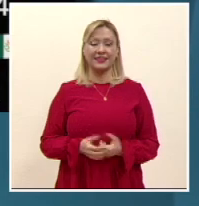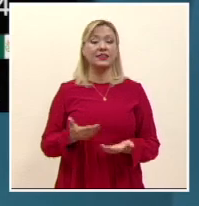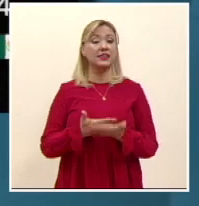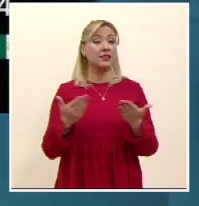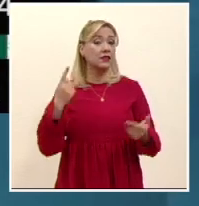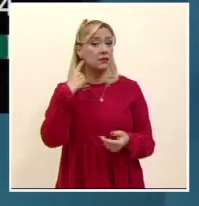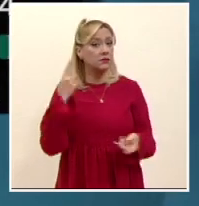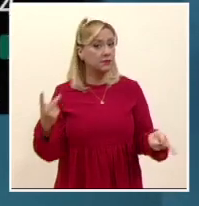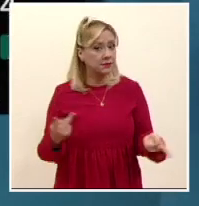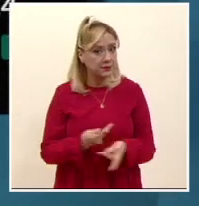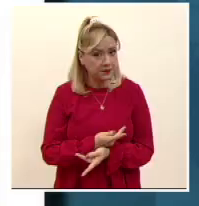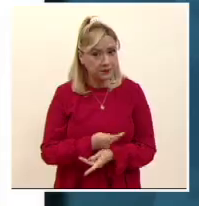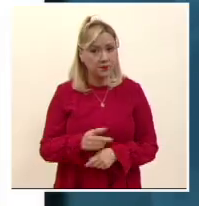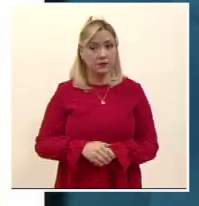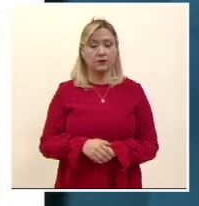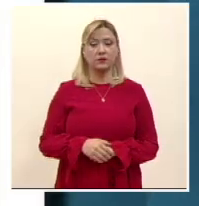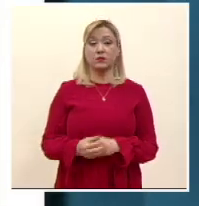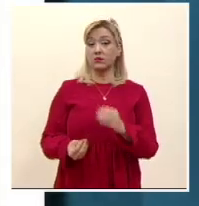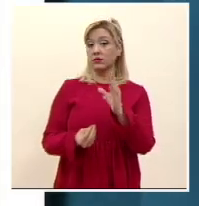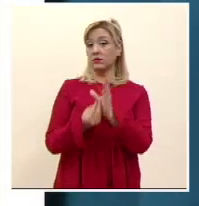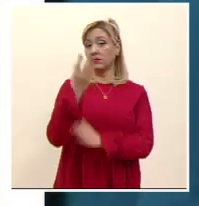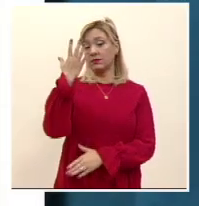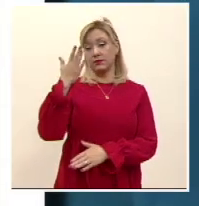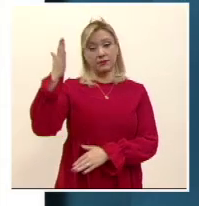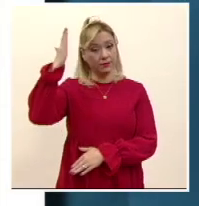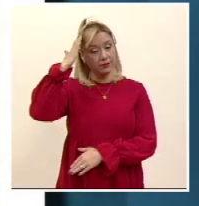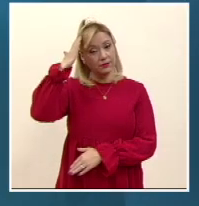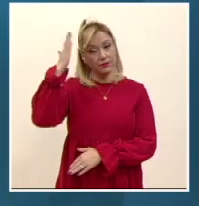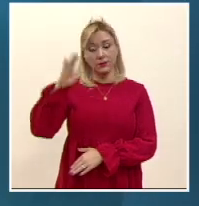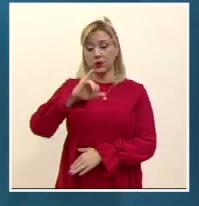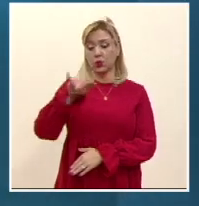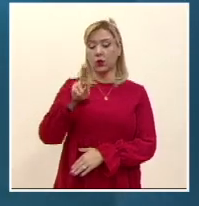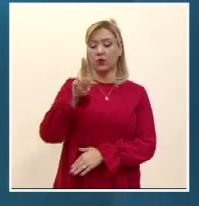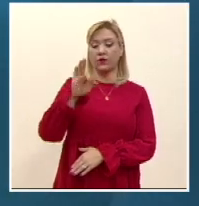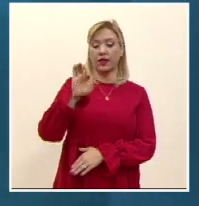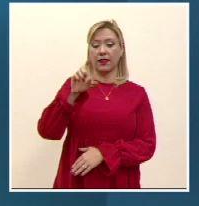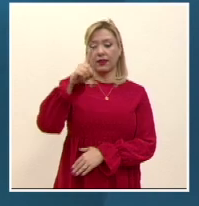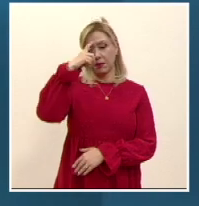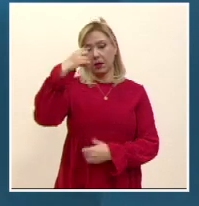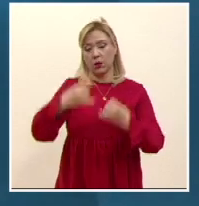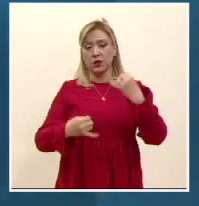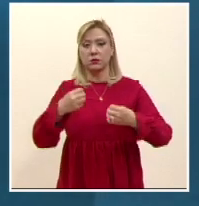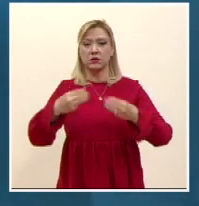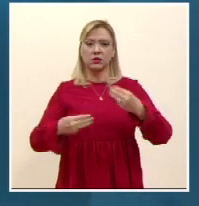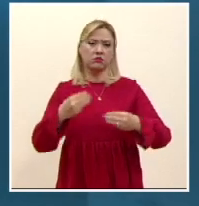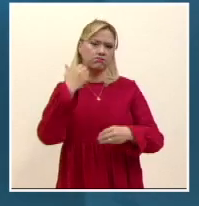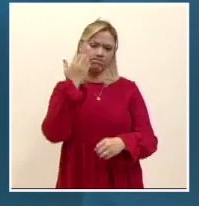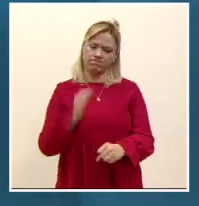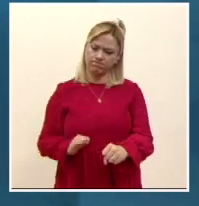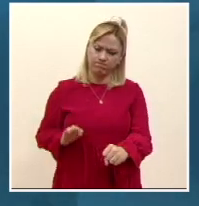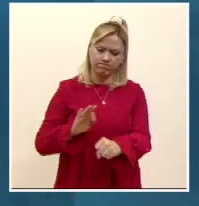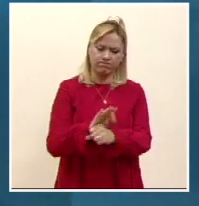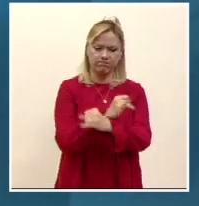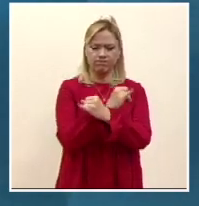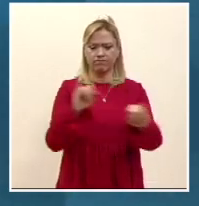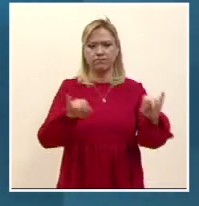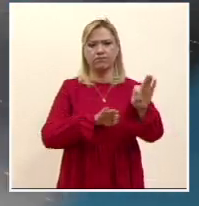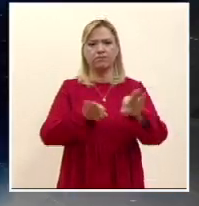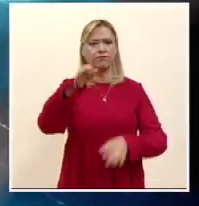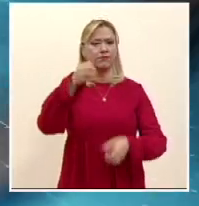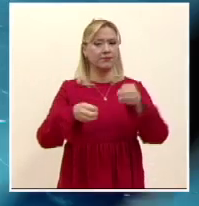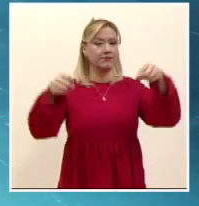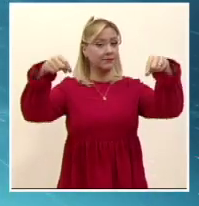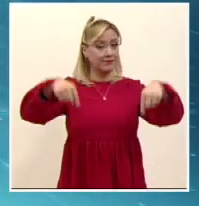Al regresar, la nueva dirigencia de la JUFED impulsará la defensa de la independencia judicial.